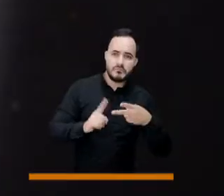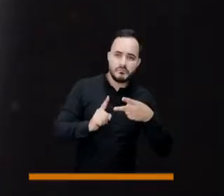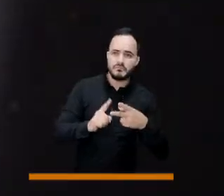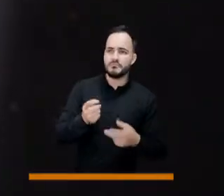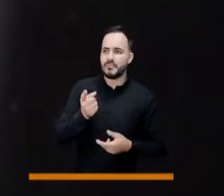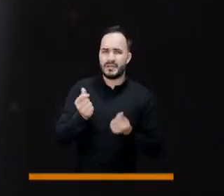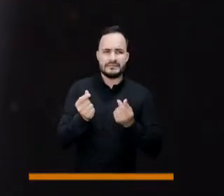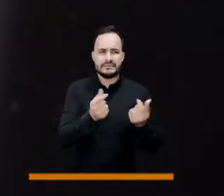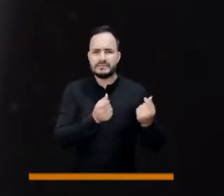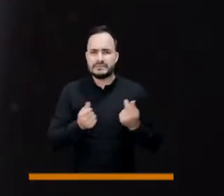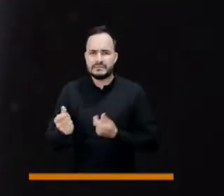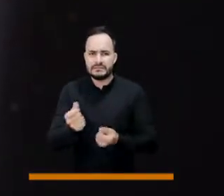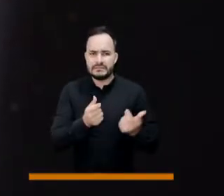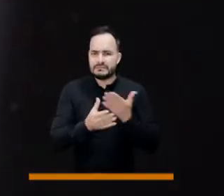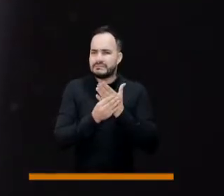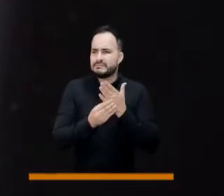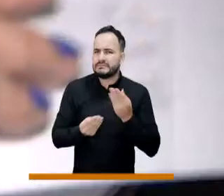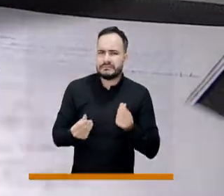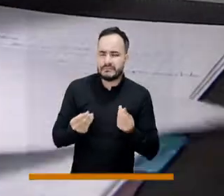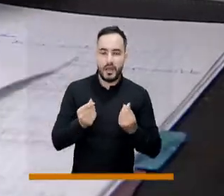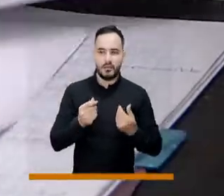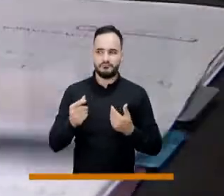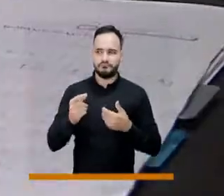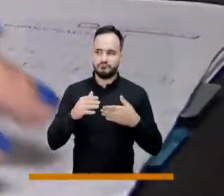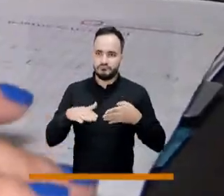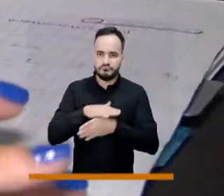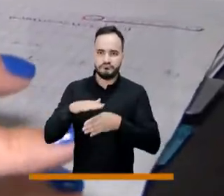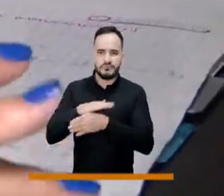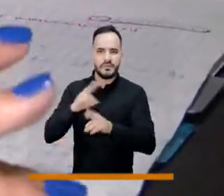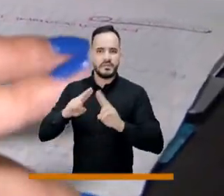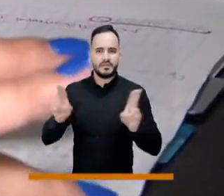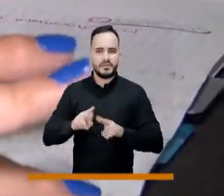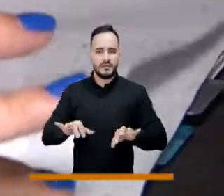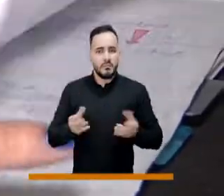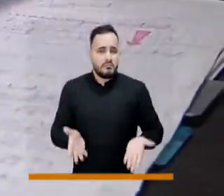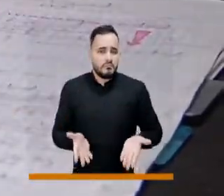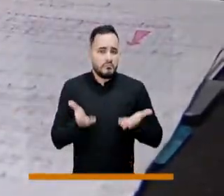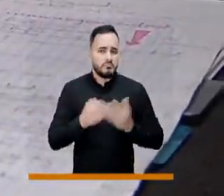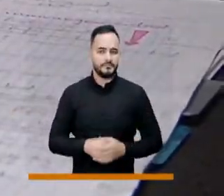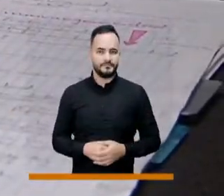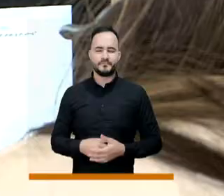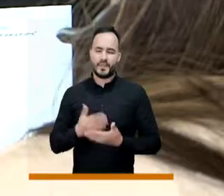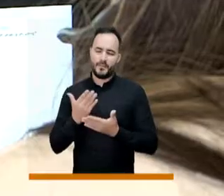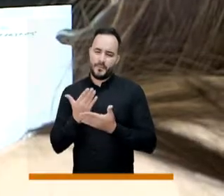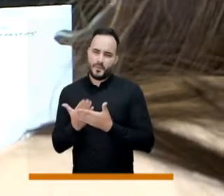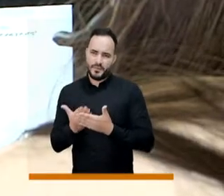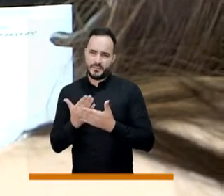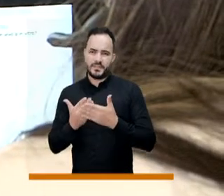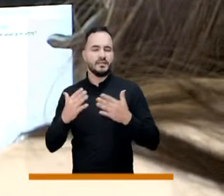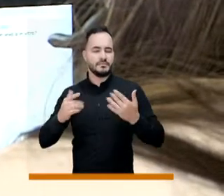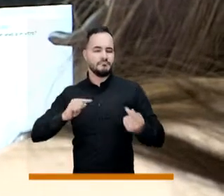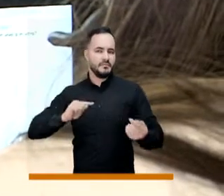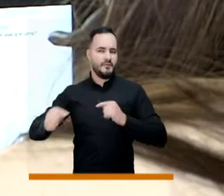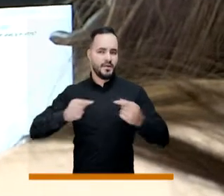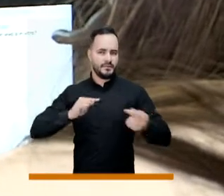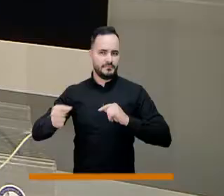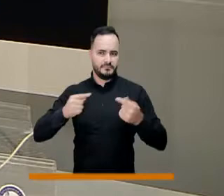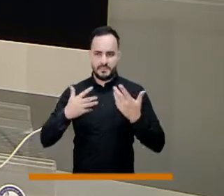tan importante. El proyecto de acuerdo está en comisión de estudio, ya empezamos el primer